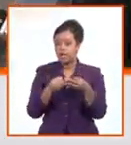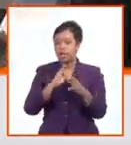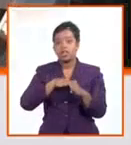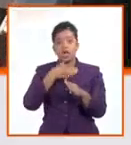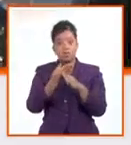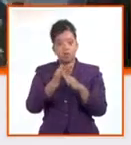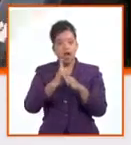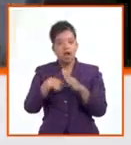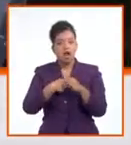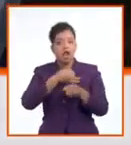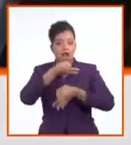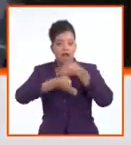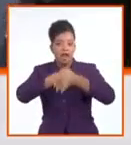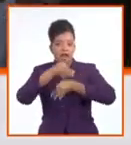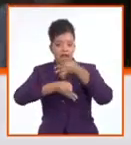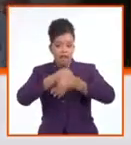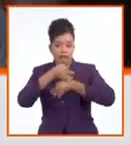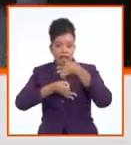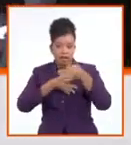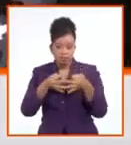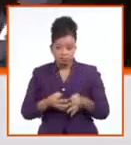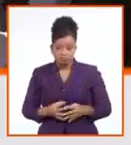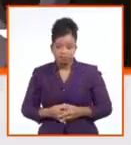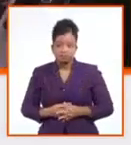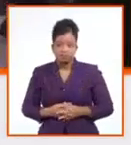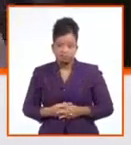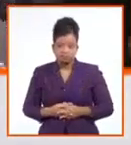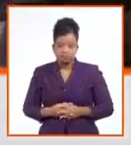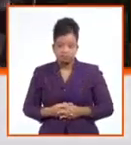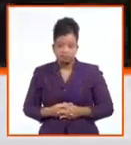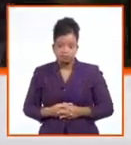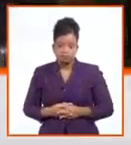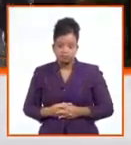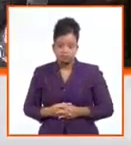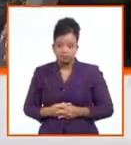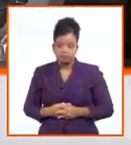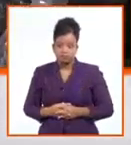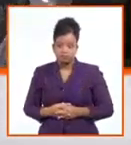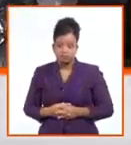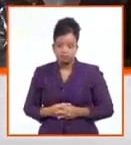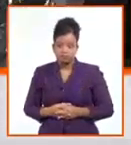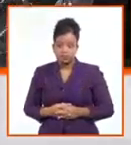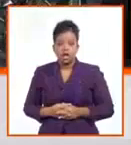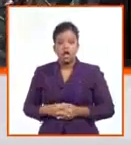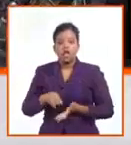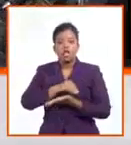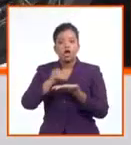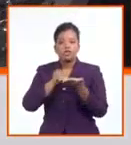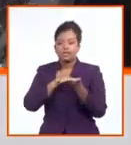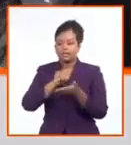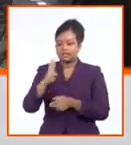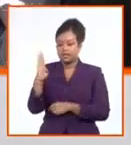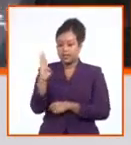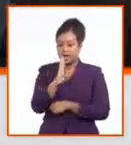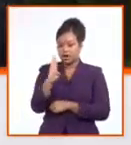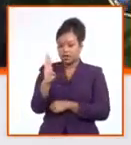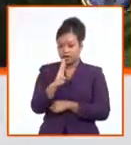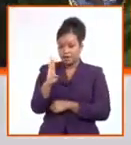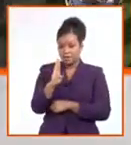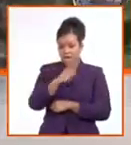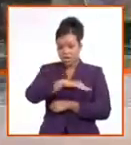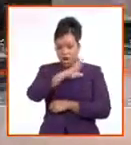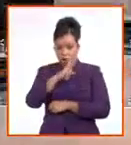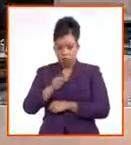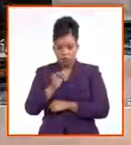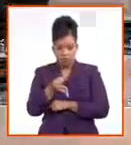hablaba del hecho de ocurrido en Bahía Honda, un hecho que sin duda es lamentable y del que